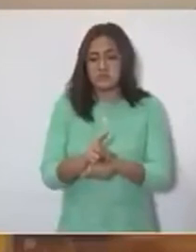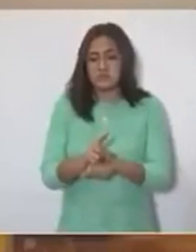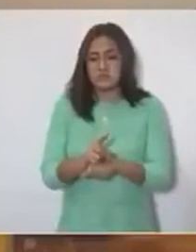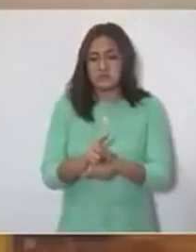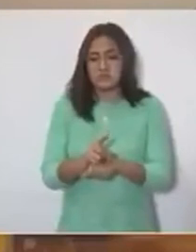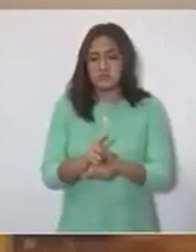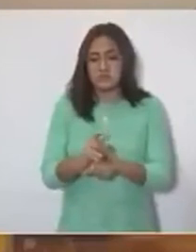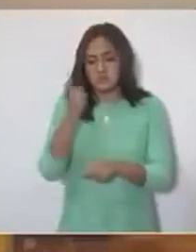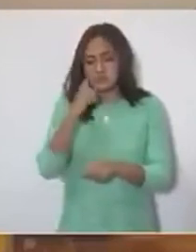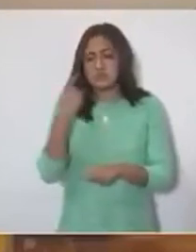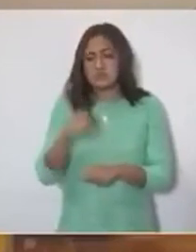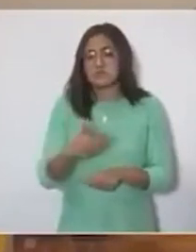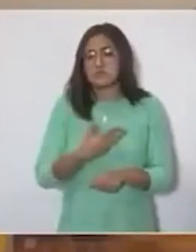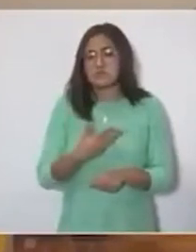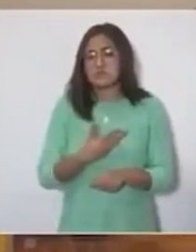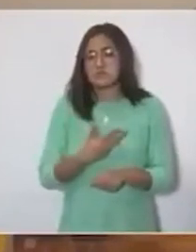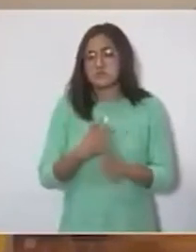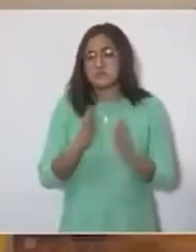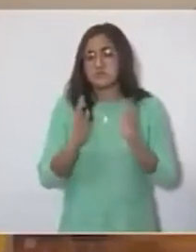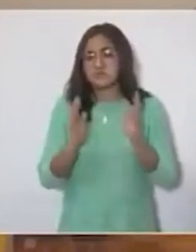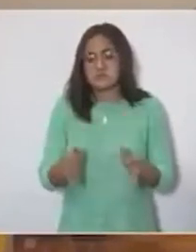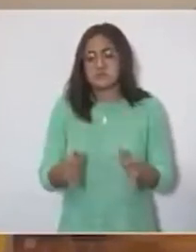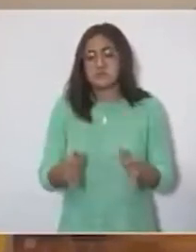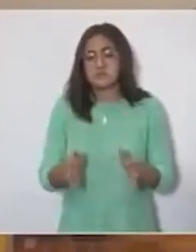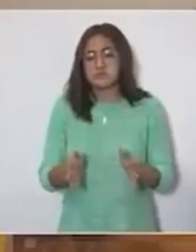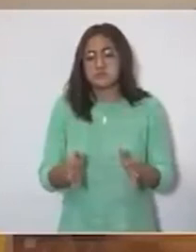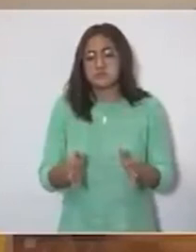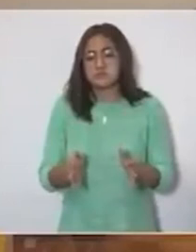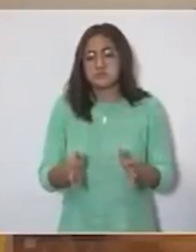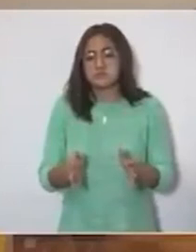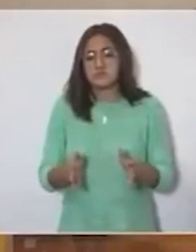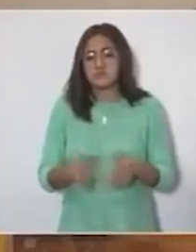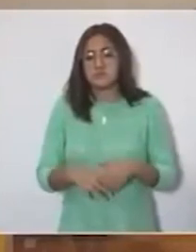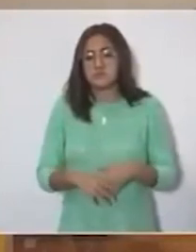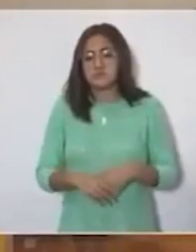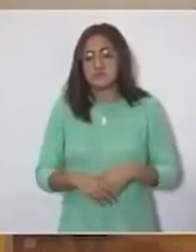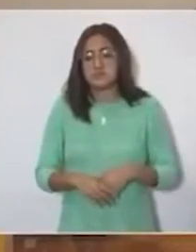para su expedición para su expedición